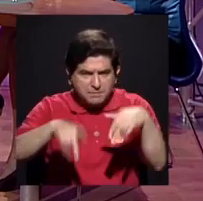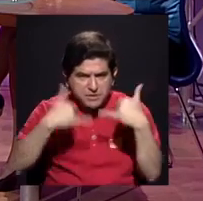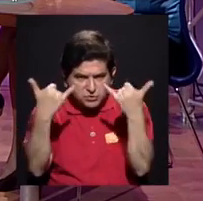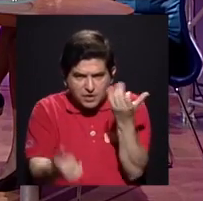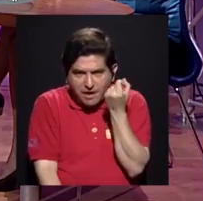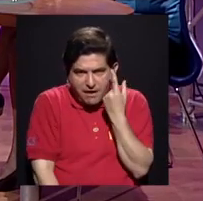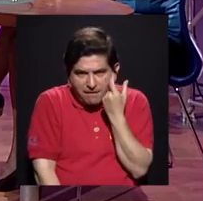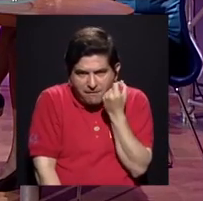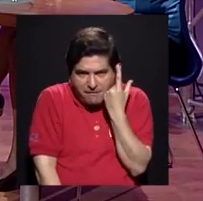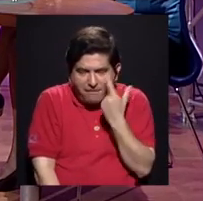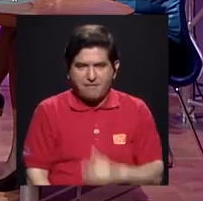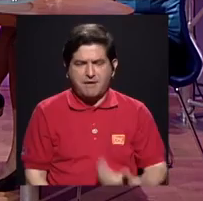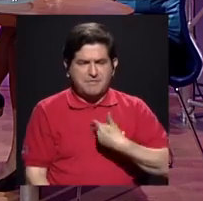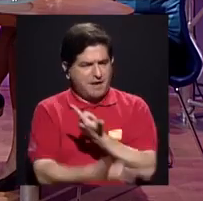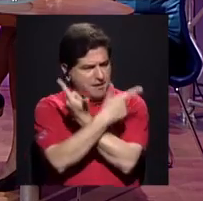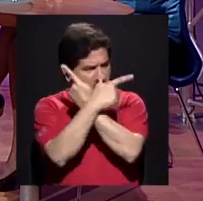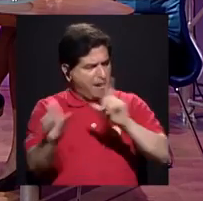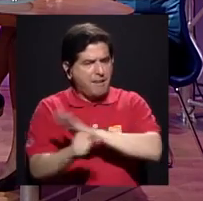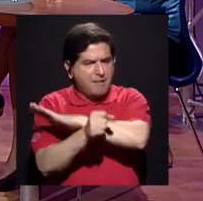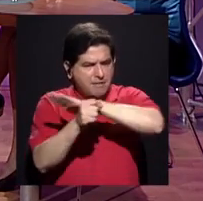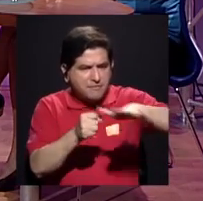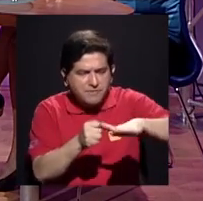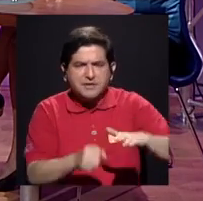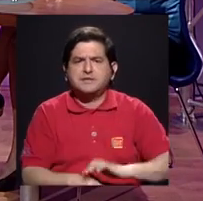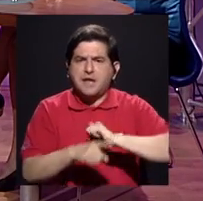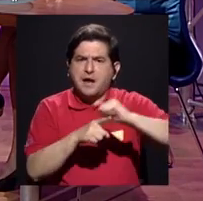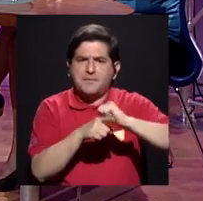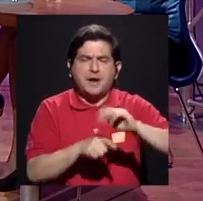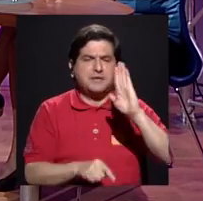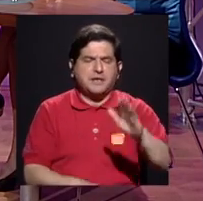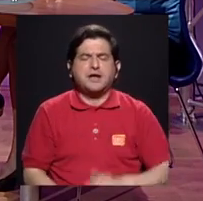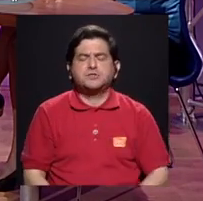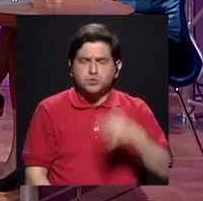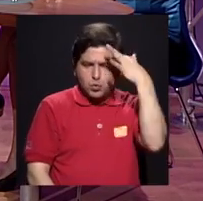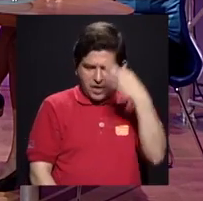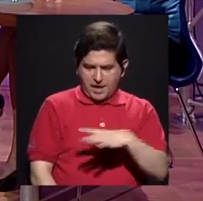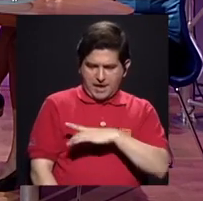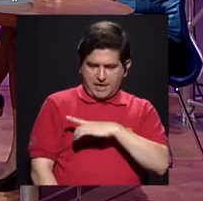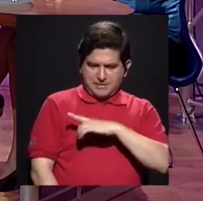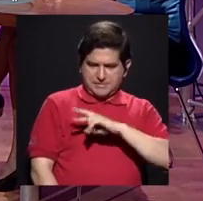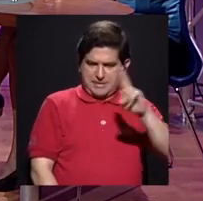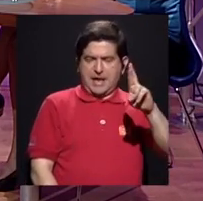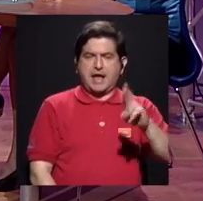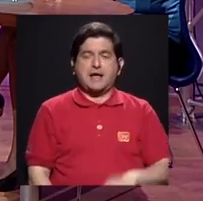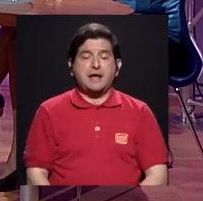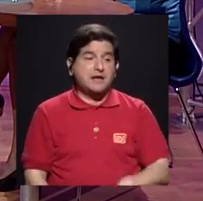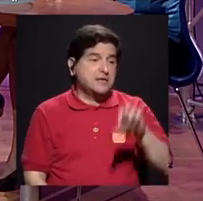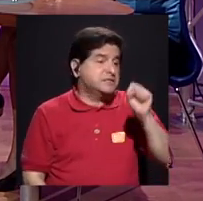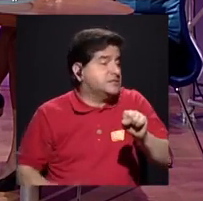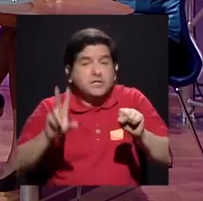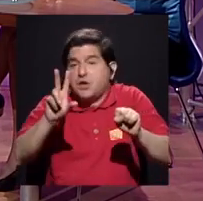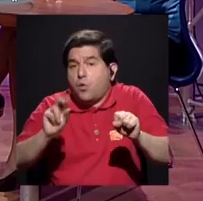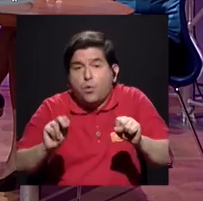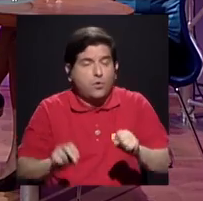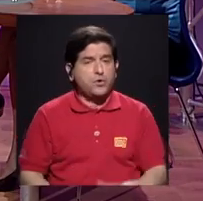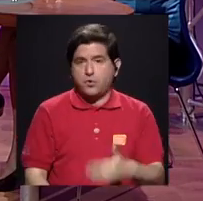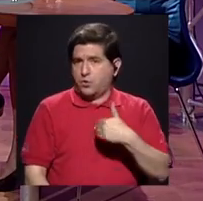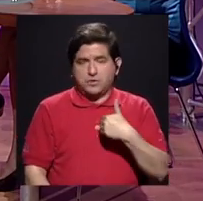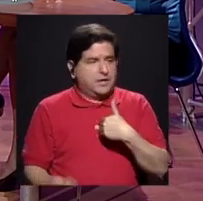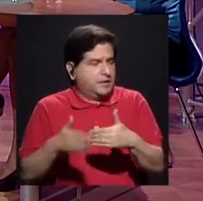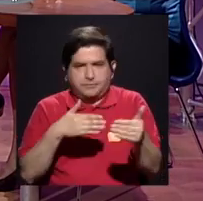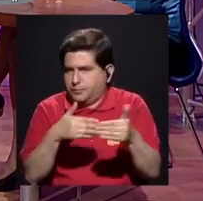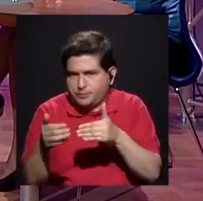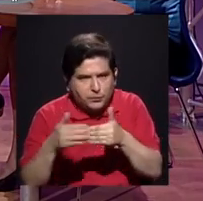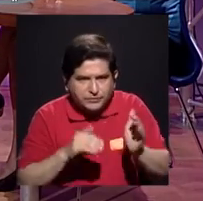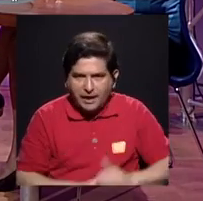entienda esto y que tiene plena libertad para practicar su fe o no practicar si no tiene ninguna fe pues